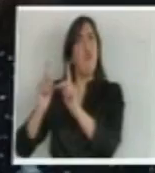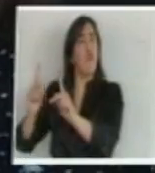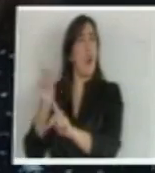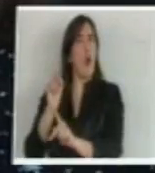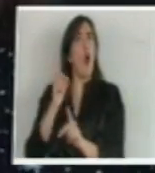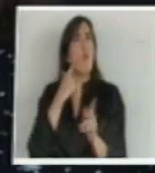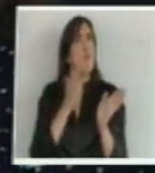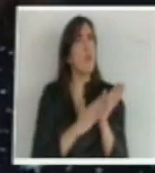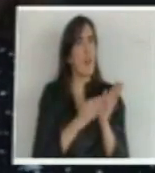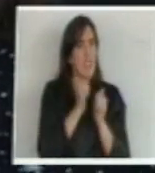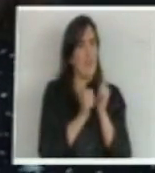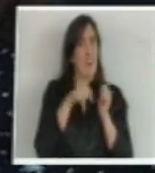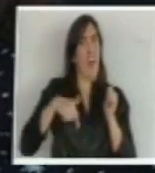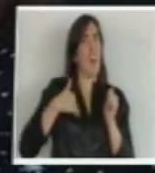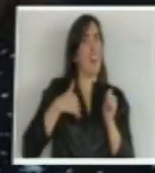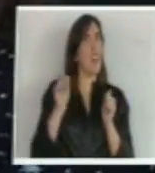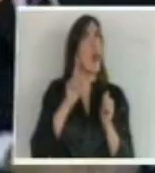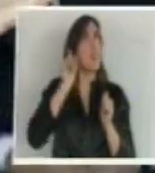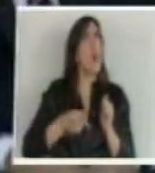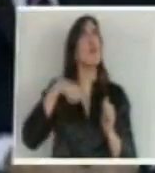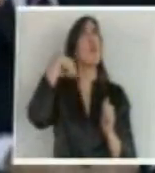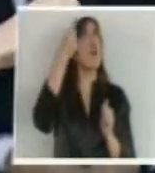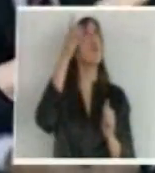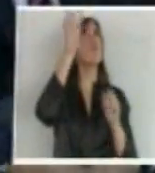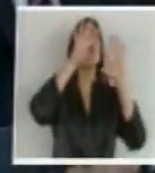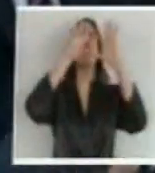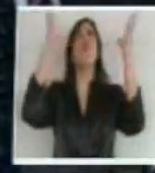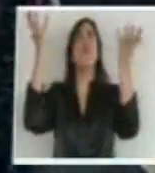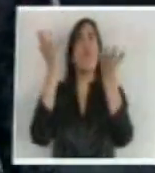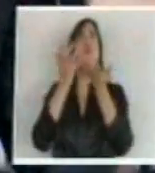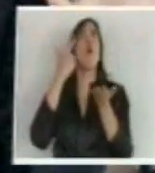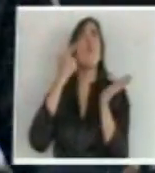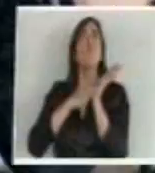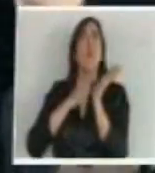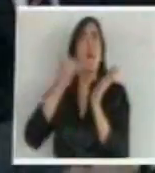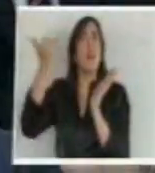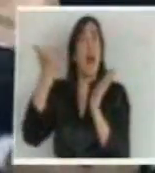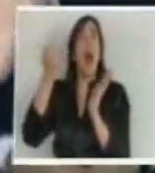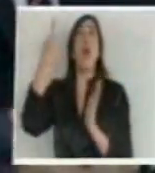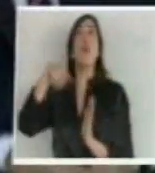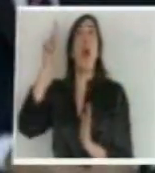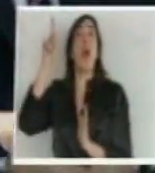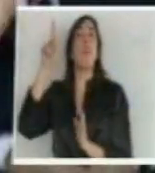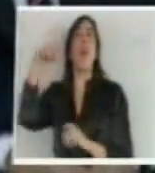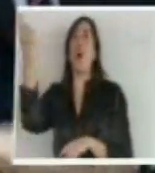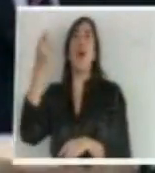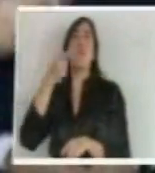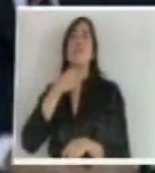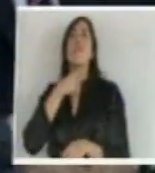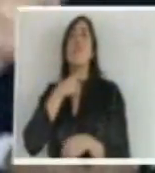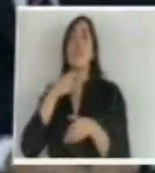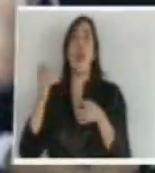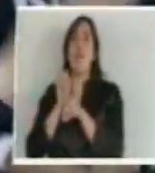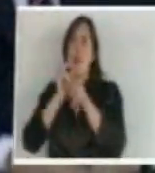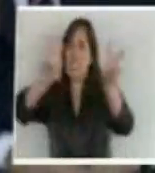nuestro país, sino la historia de lo que está pasando en el mundo, que cuando alguien pretende comerse toda la torta,